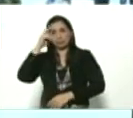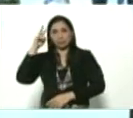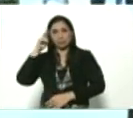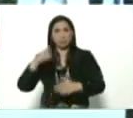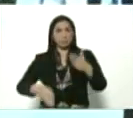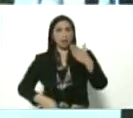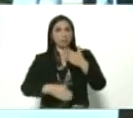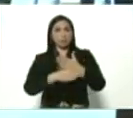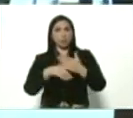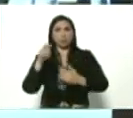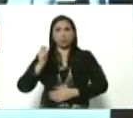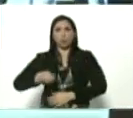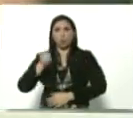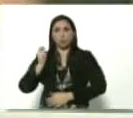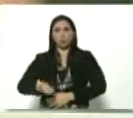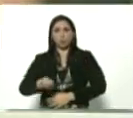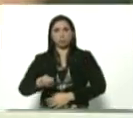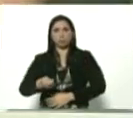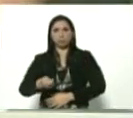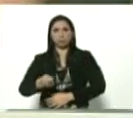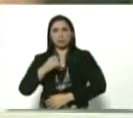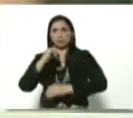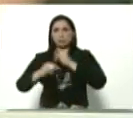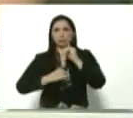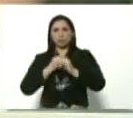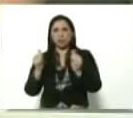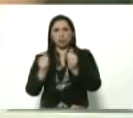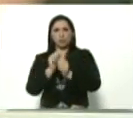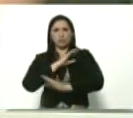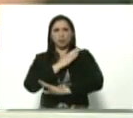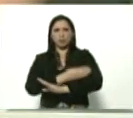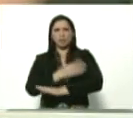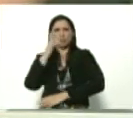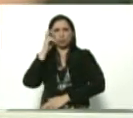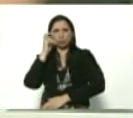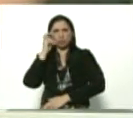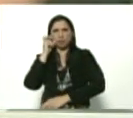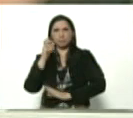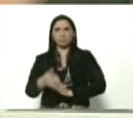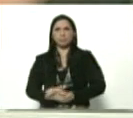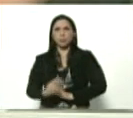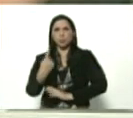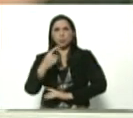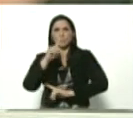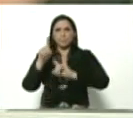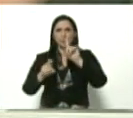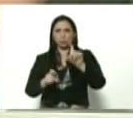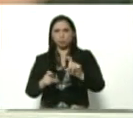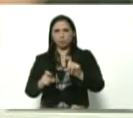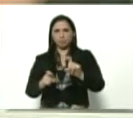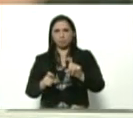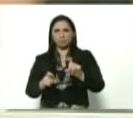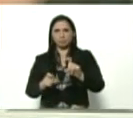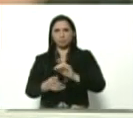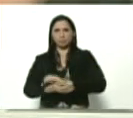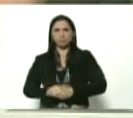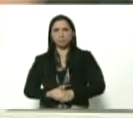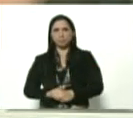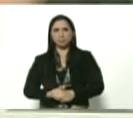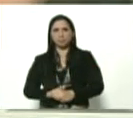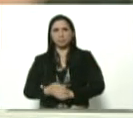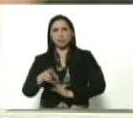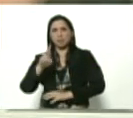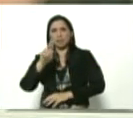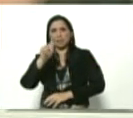Penal Internacional con fuerza. Vamos a escuchar una pregunta de